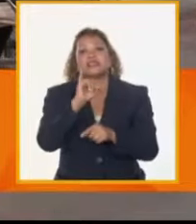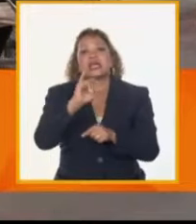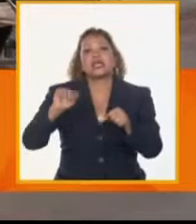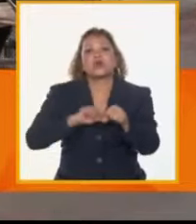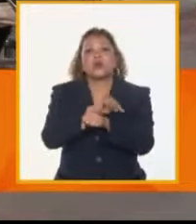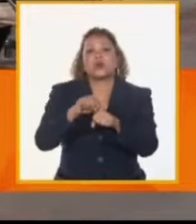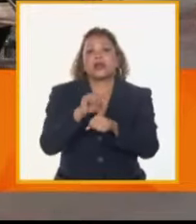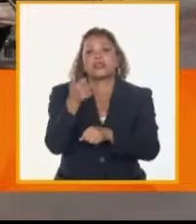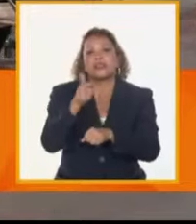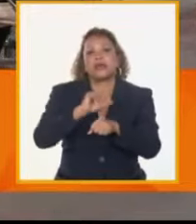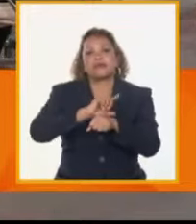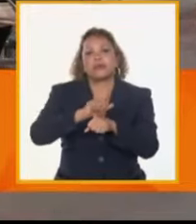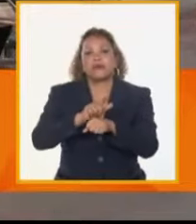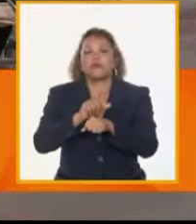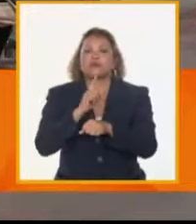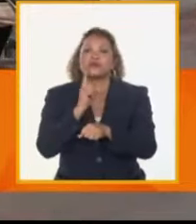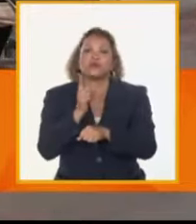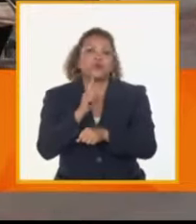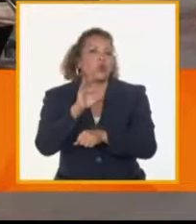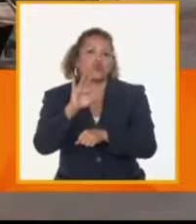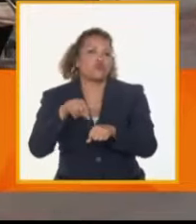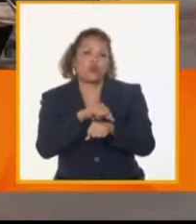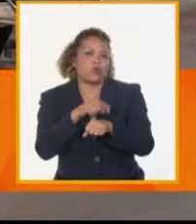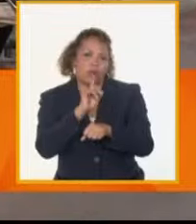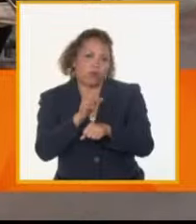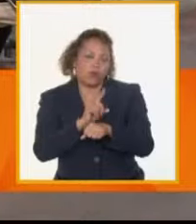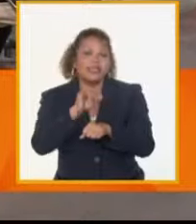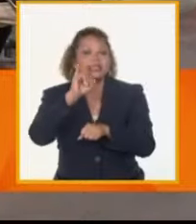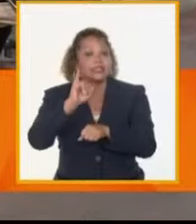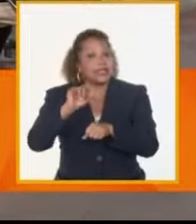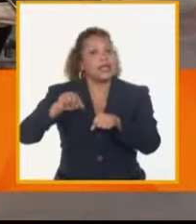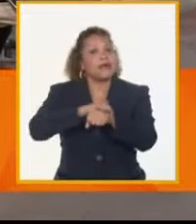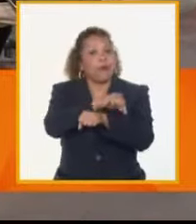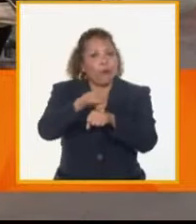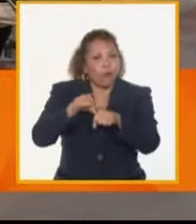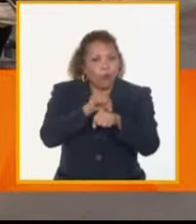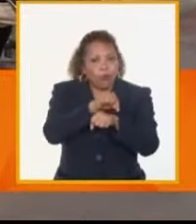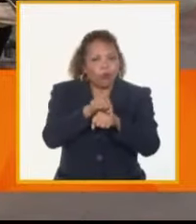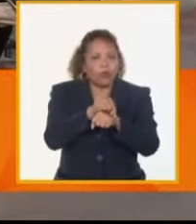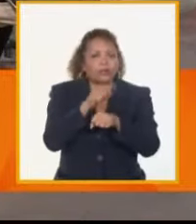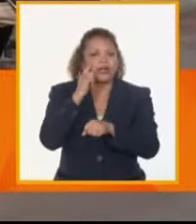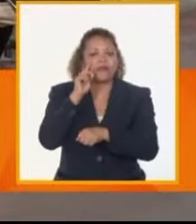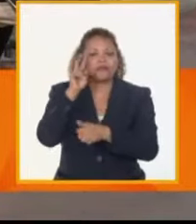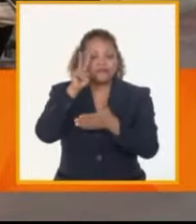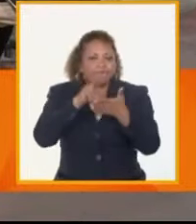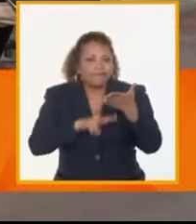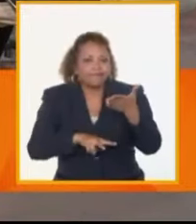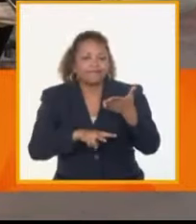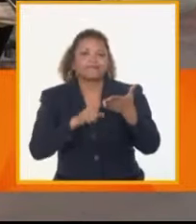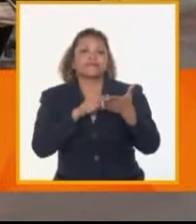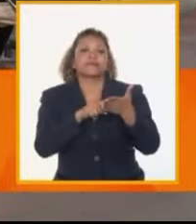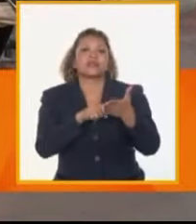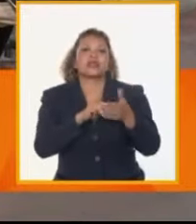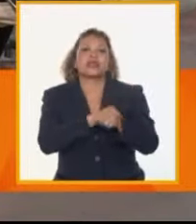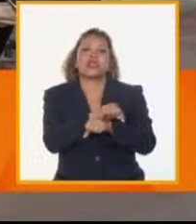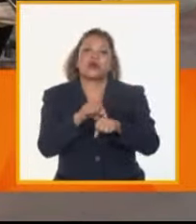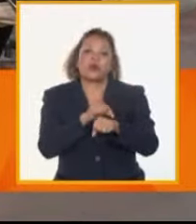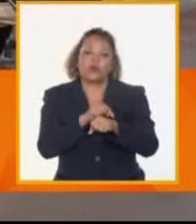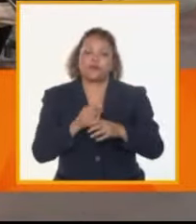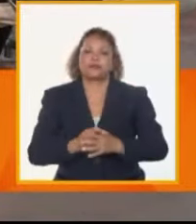10 minutos. No 8 horas, como no es. 8 horas como está ahí, estamos revisando la situación esta puntual que se dio con esa